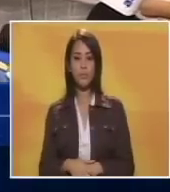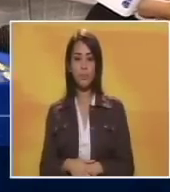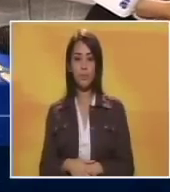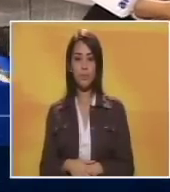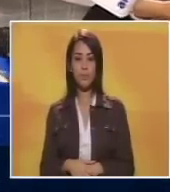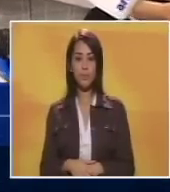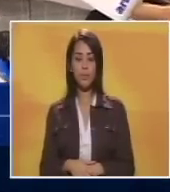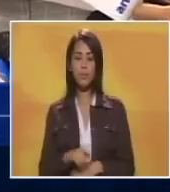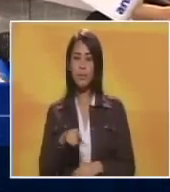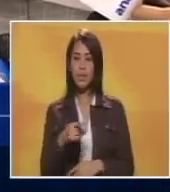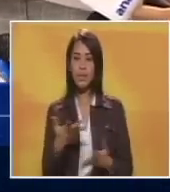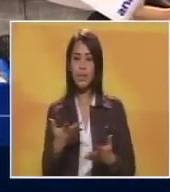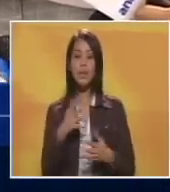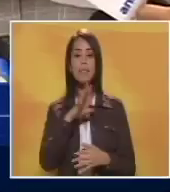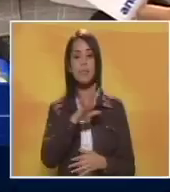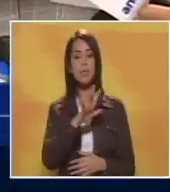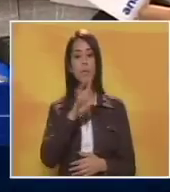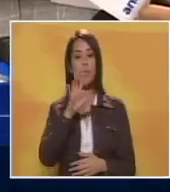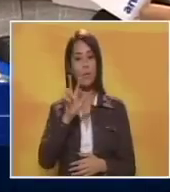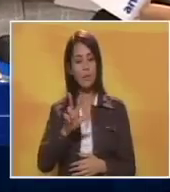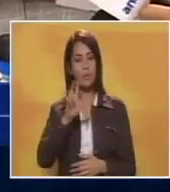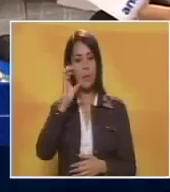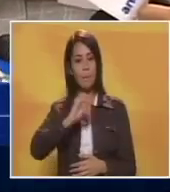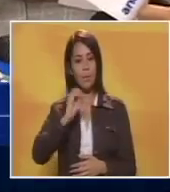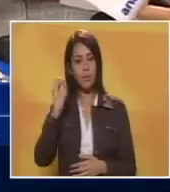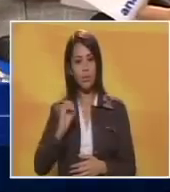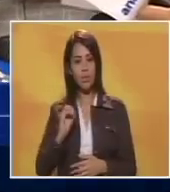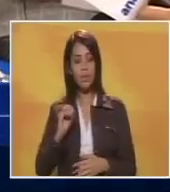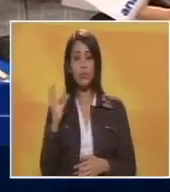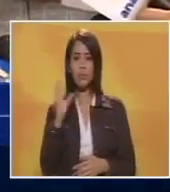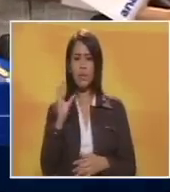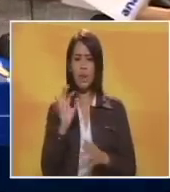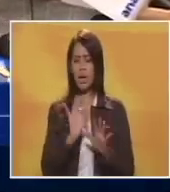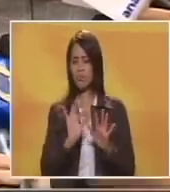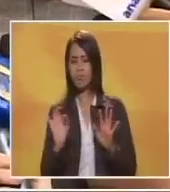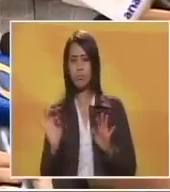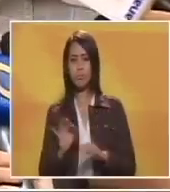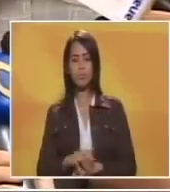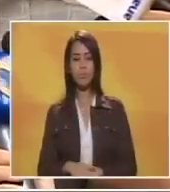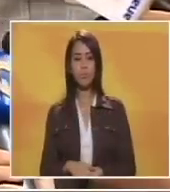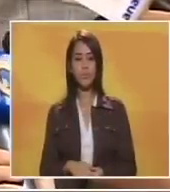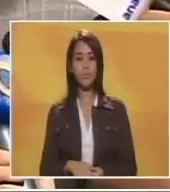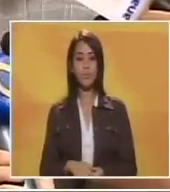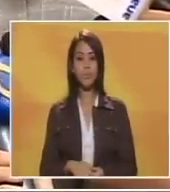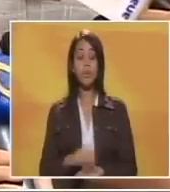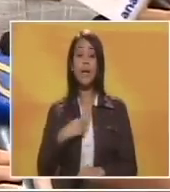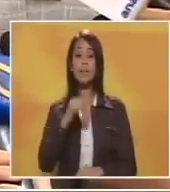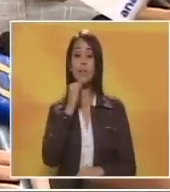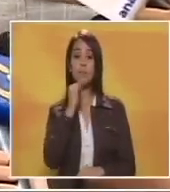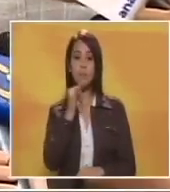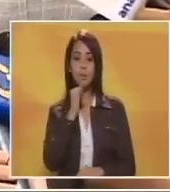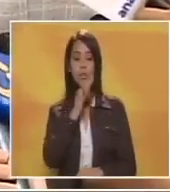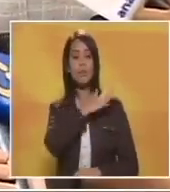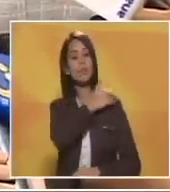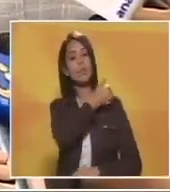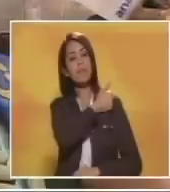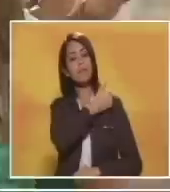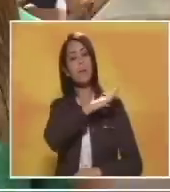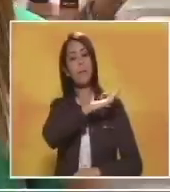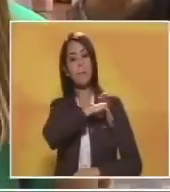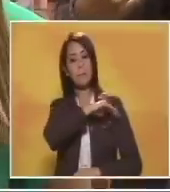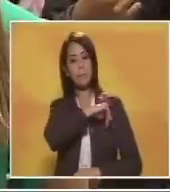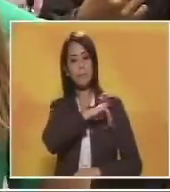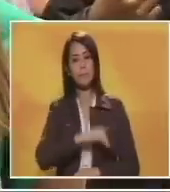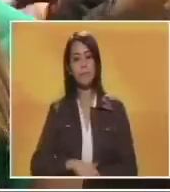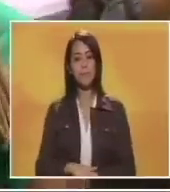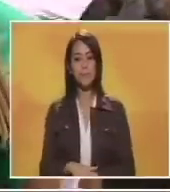ahí se concentra el 53% de los homicidios y Caracas está fuera de ella. Bien, parte de las declaraciones del director del Cuerpo de Investigaciones